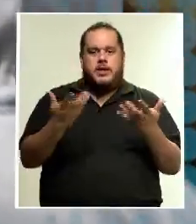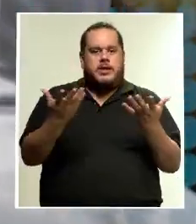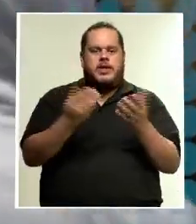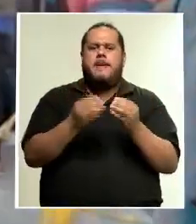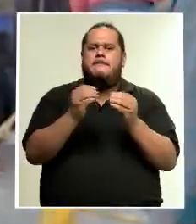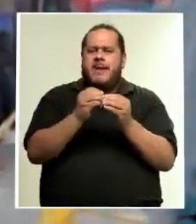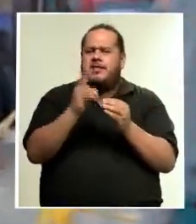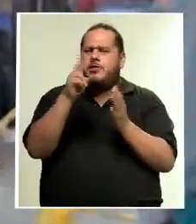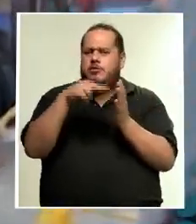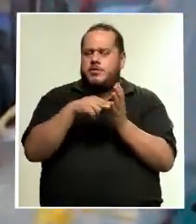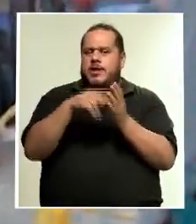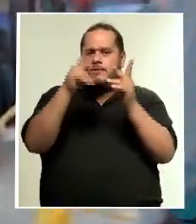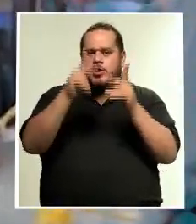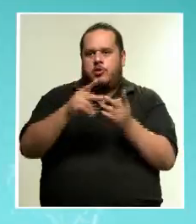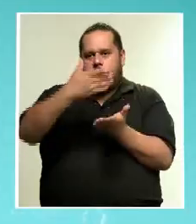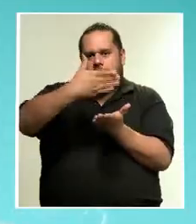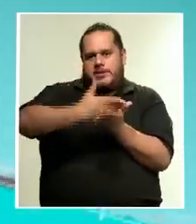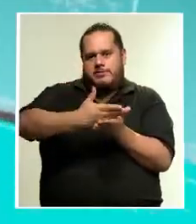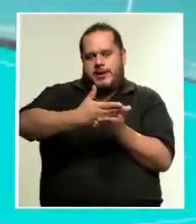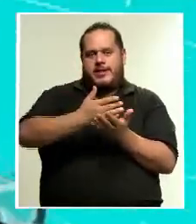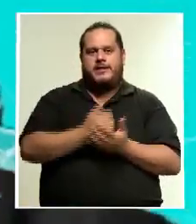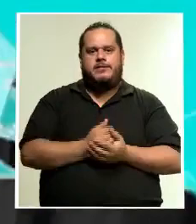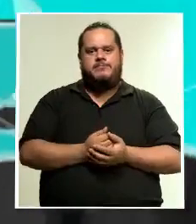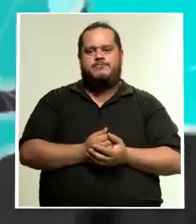más de 2.000 personas varadas.